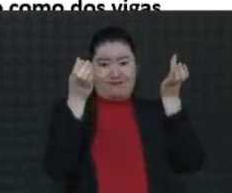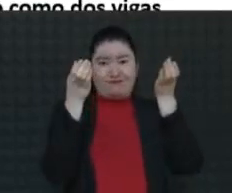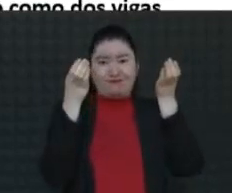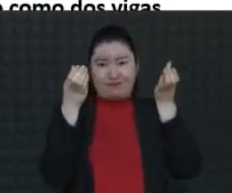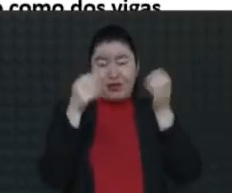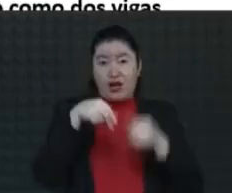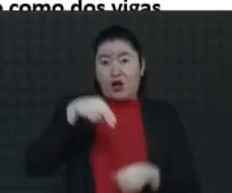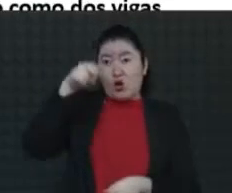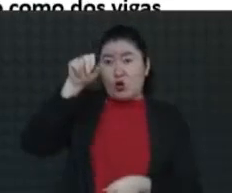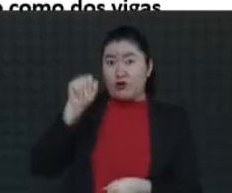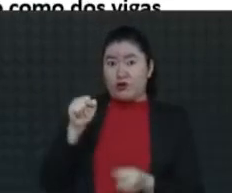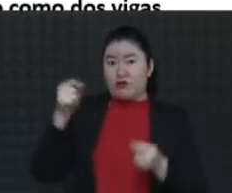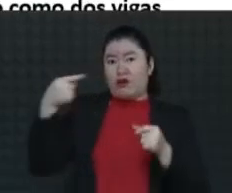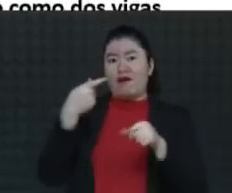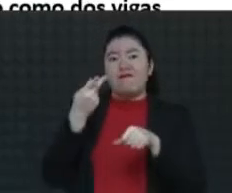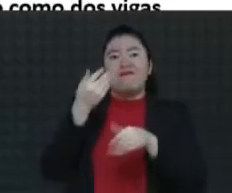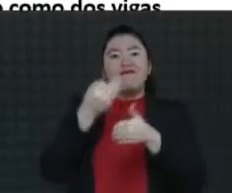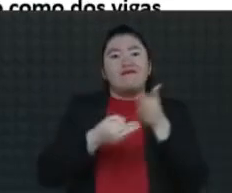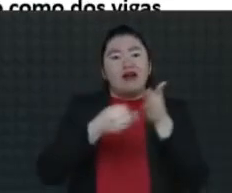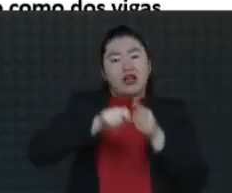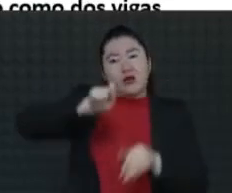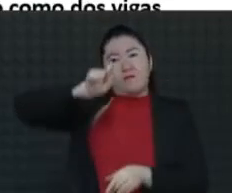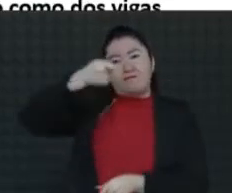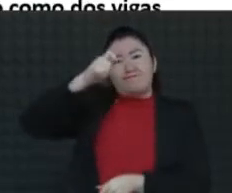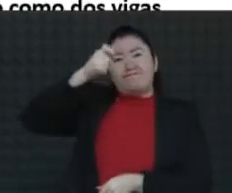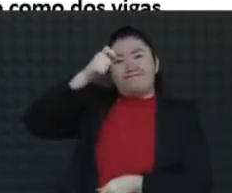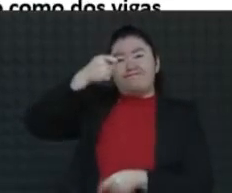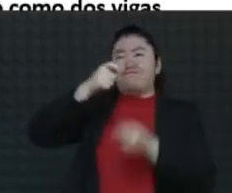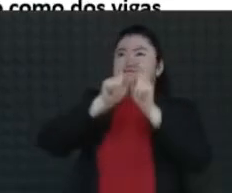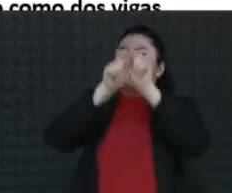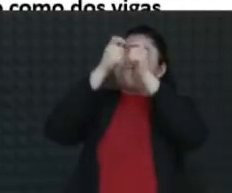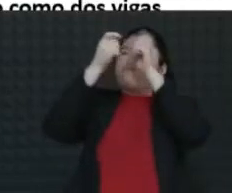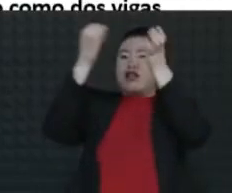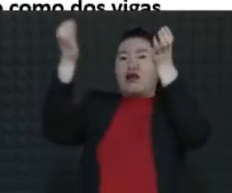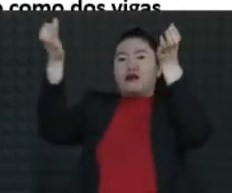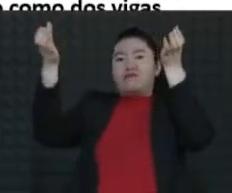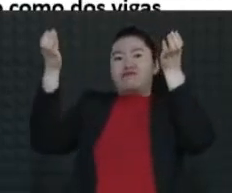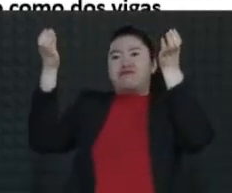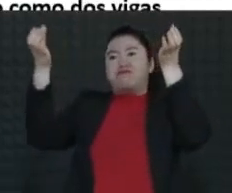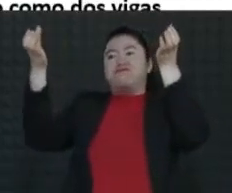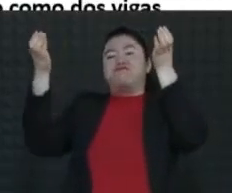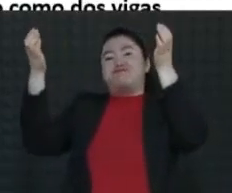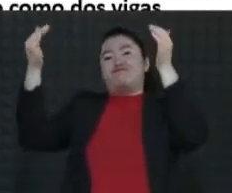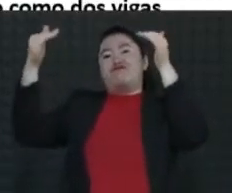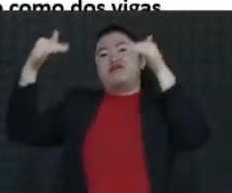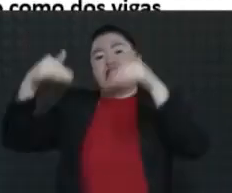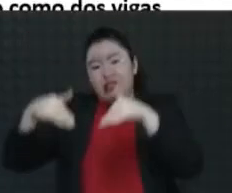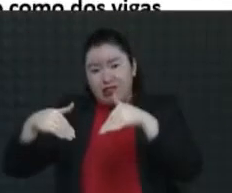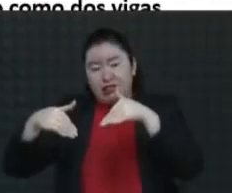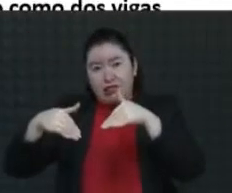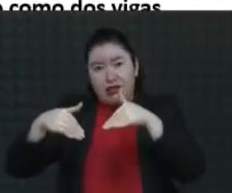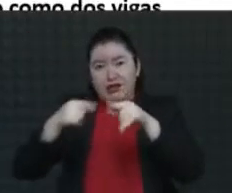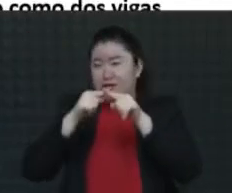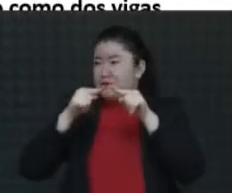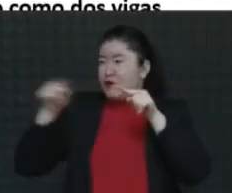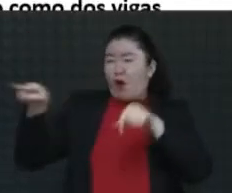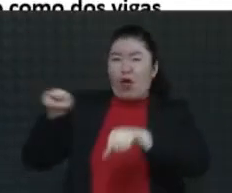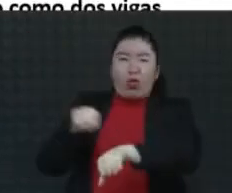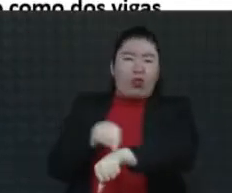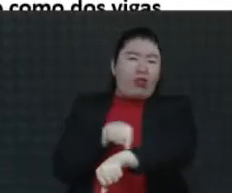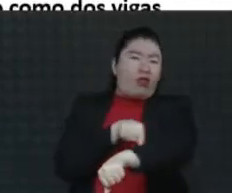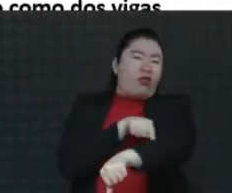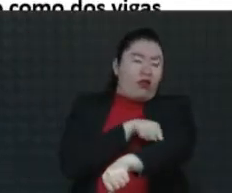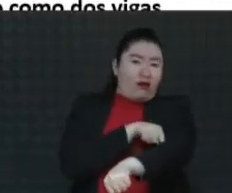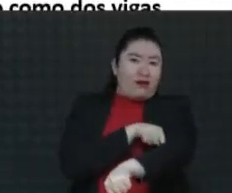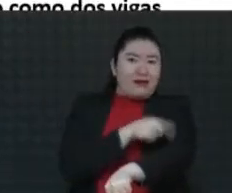facilitada por la falta de pernos funcionales en una longitud significativa, lo que causó que parte del tramo